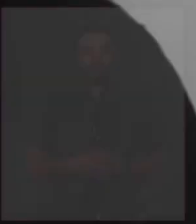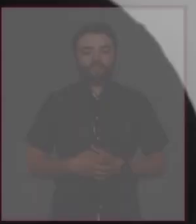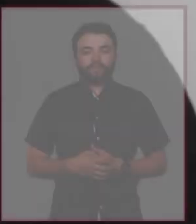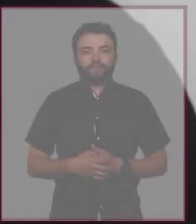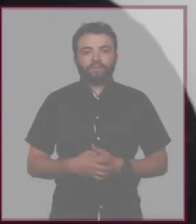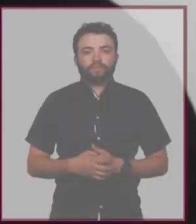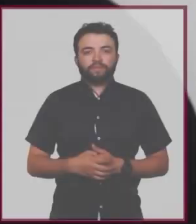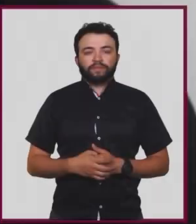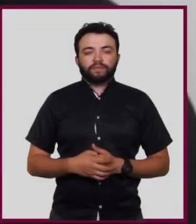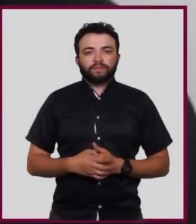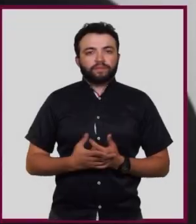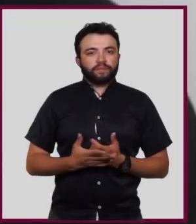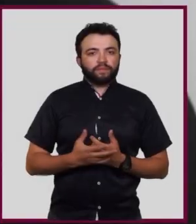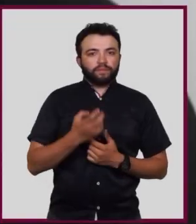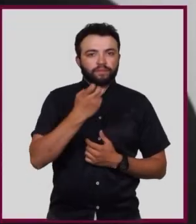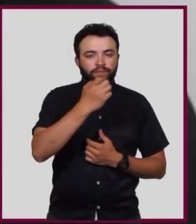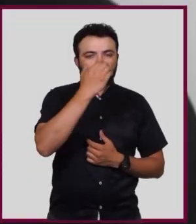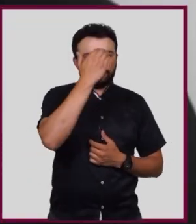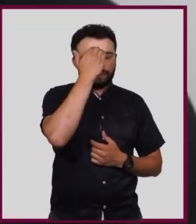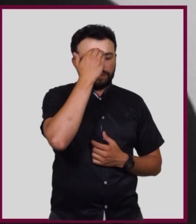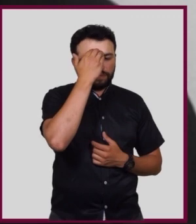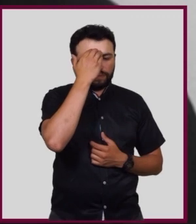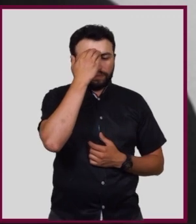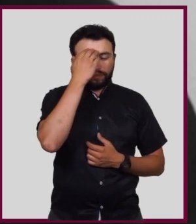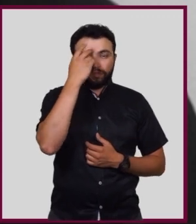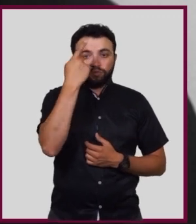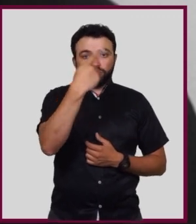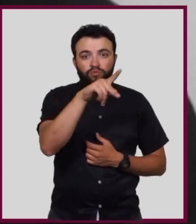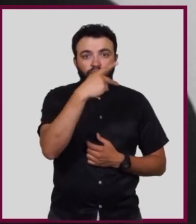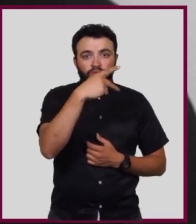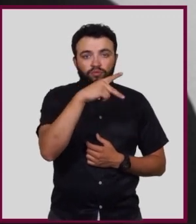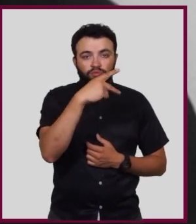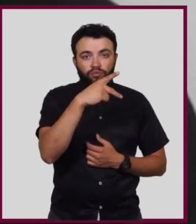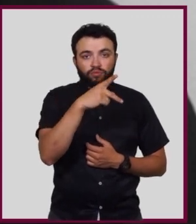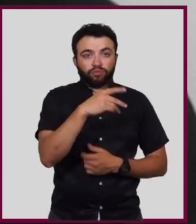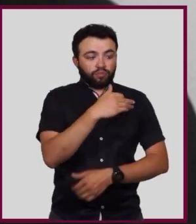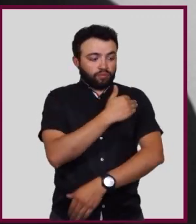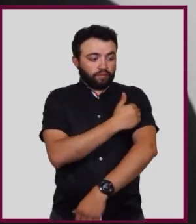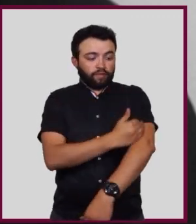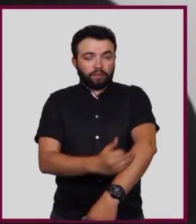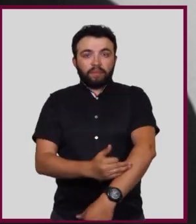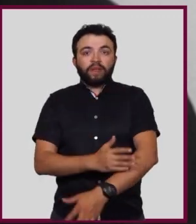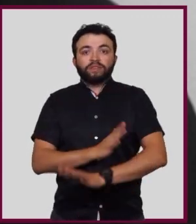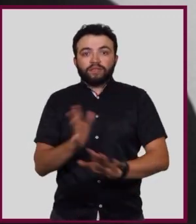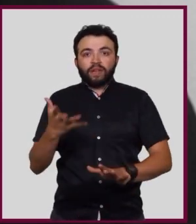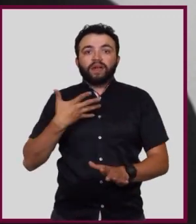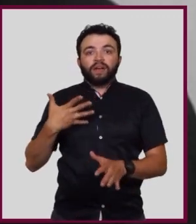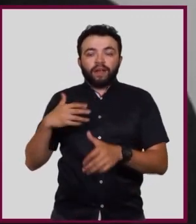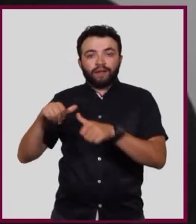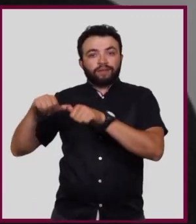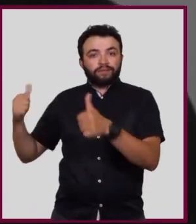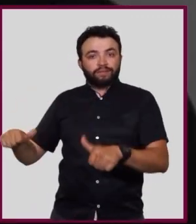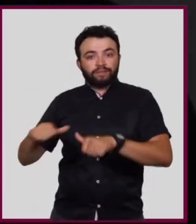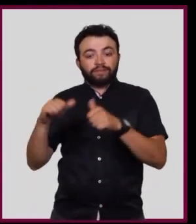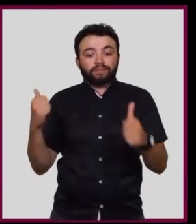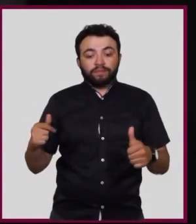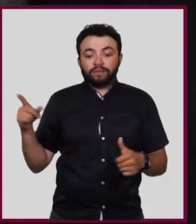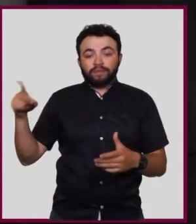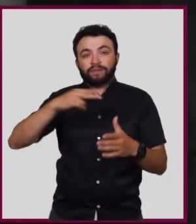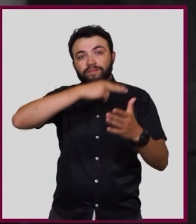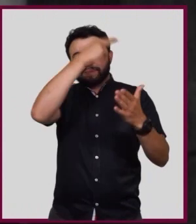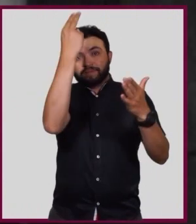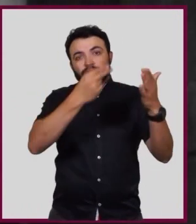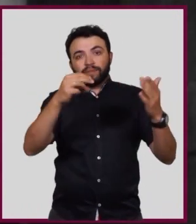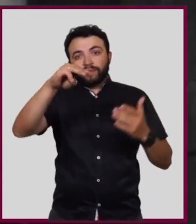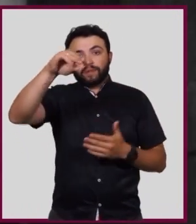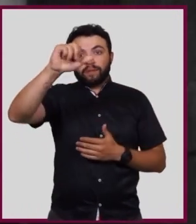Un dato poco conocido de Gabriel Orozco es que su vocación artística viene de familia. Su padre fue el reconocido muralista Mario Orozco, quien